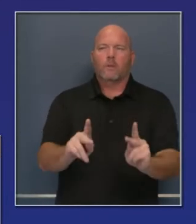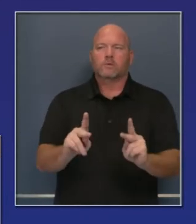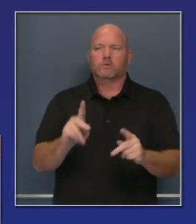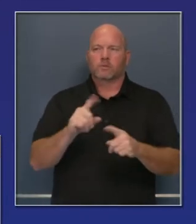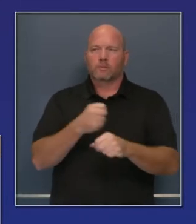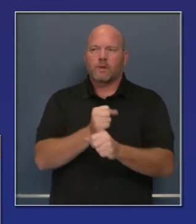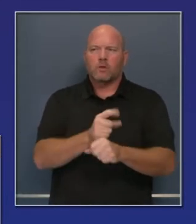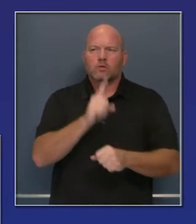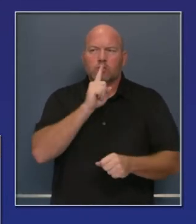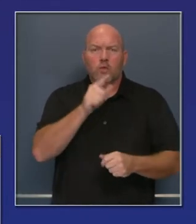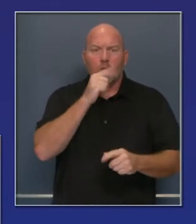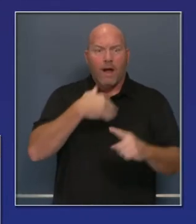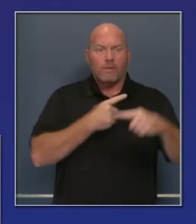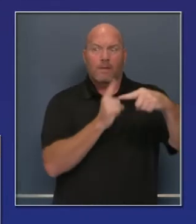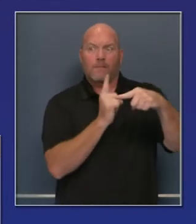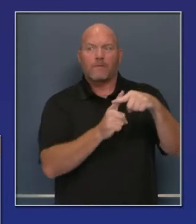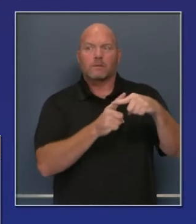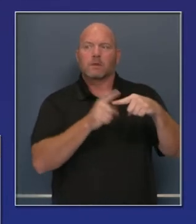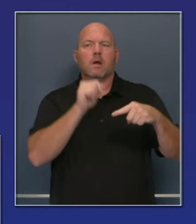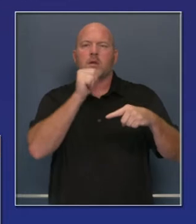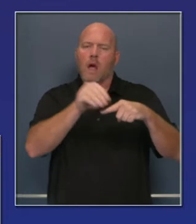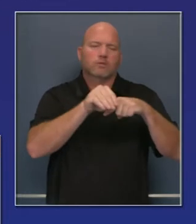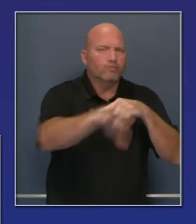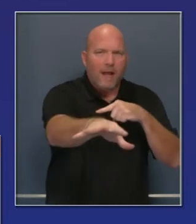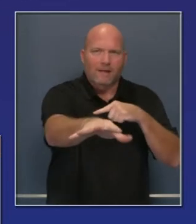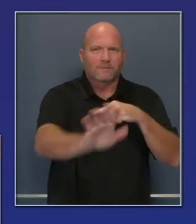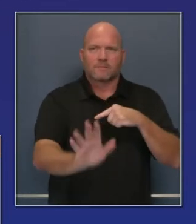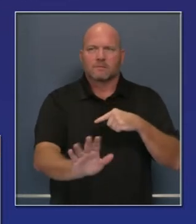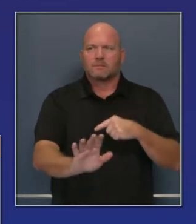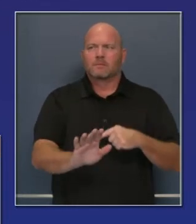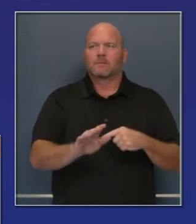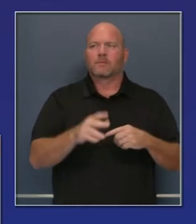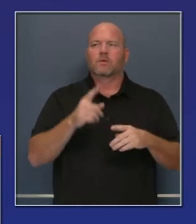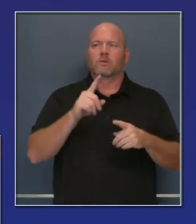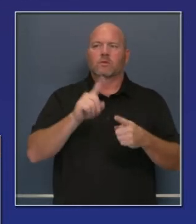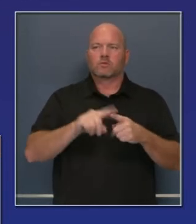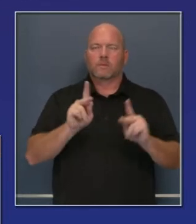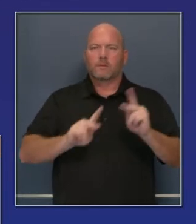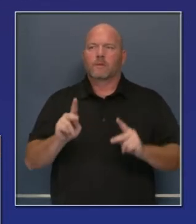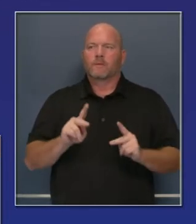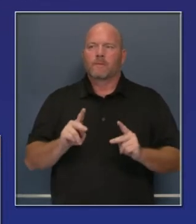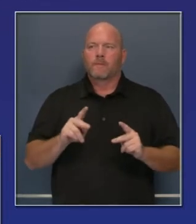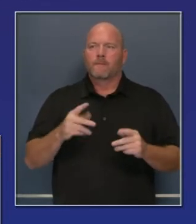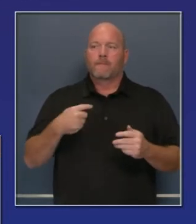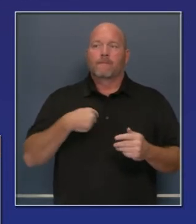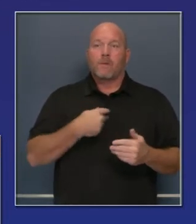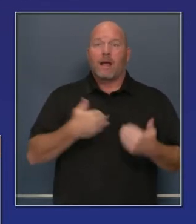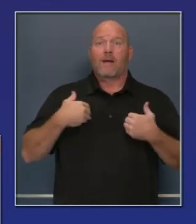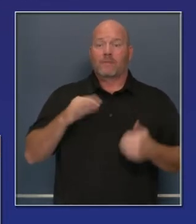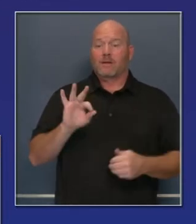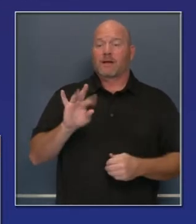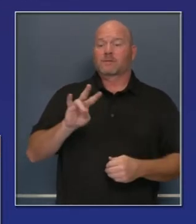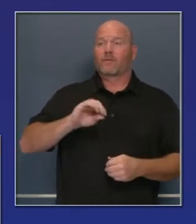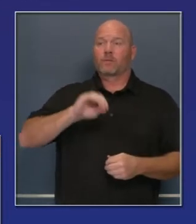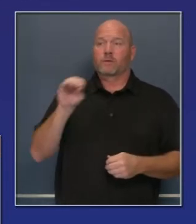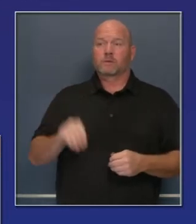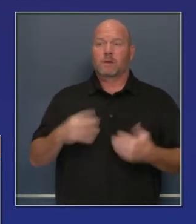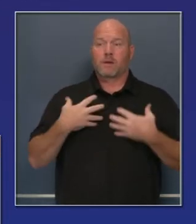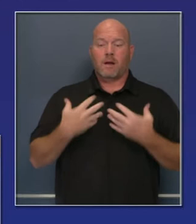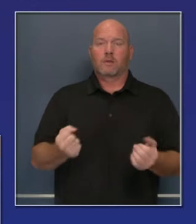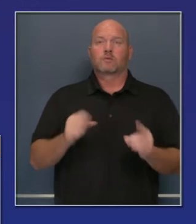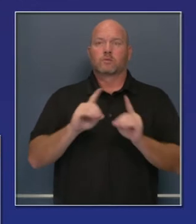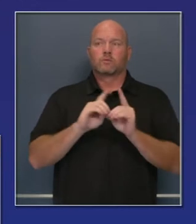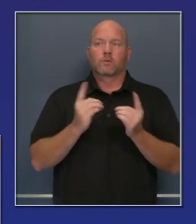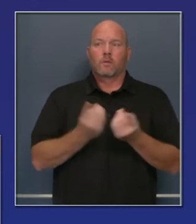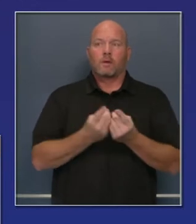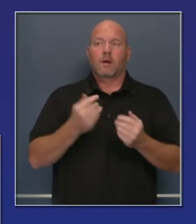de asegurarnos de que alguien que dé positivo no transmita a otros. Asimismo, tenemos 97% de los departamentos